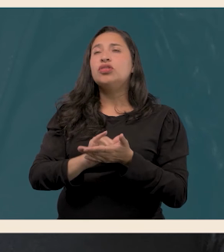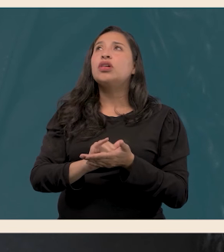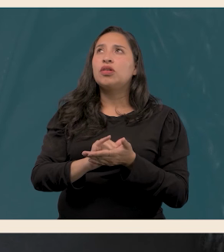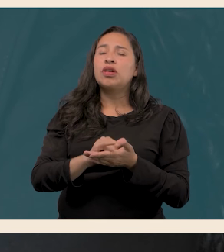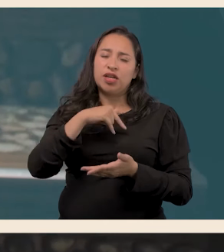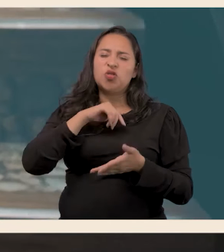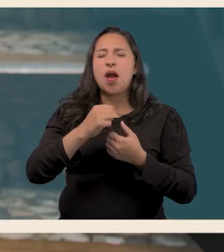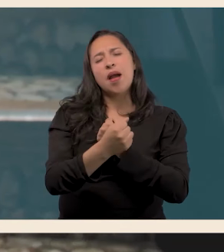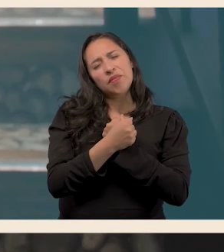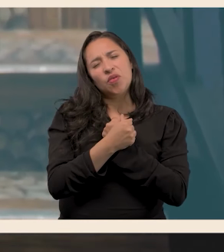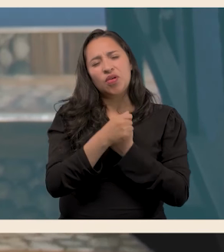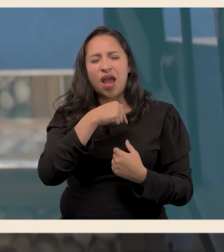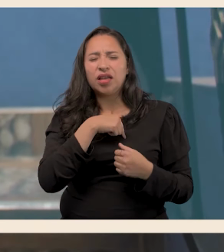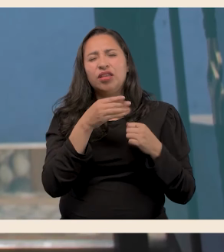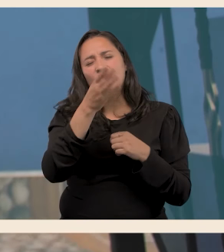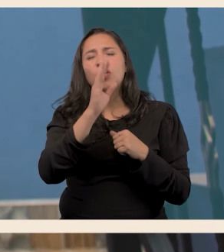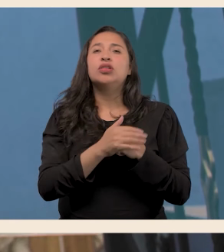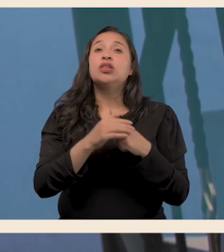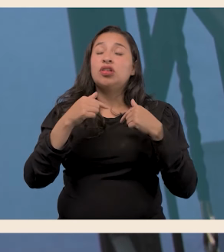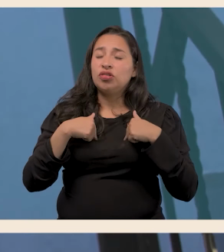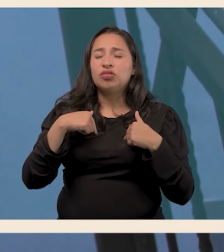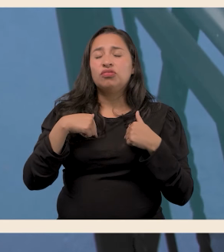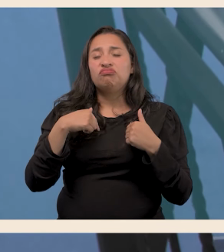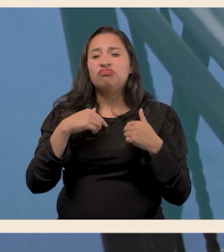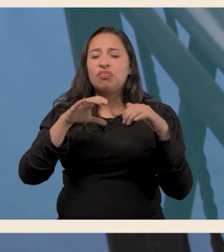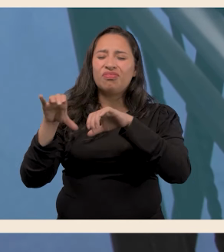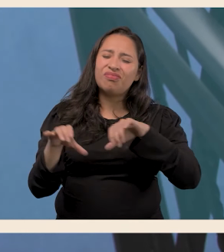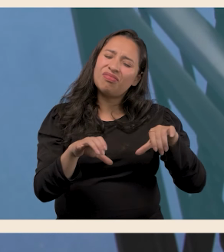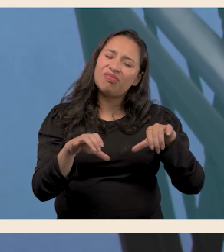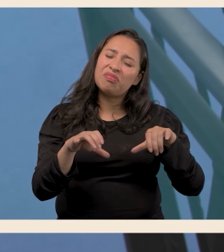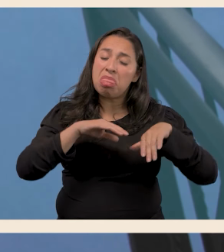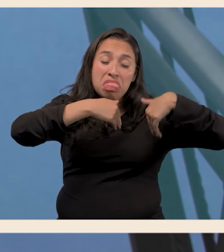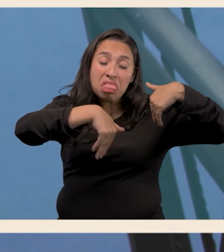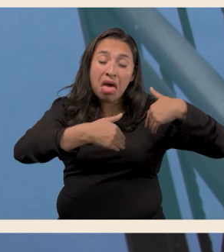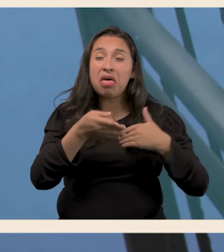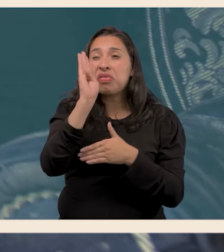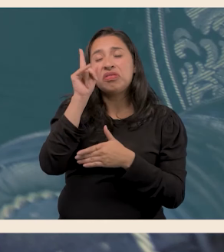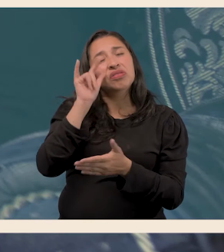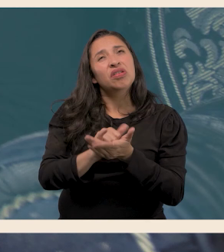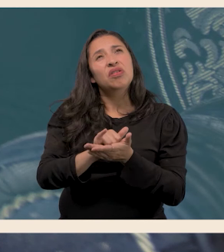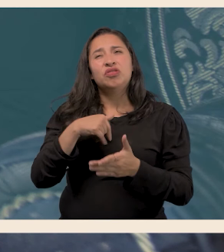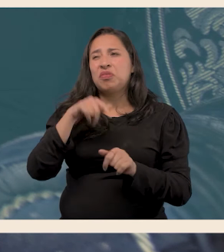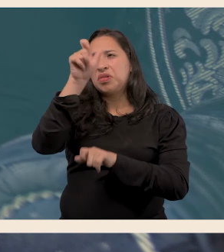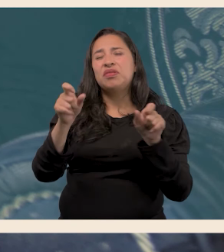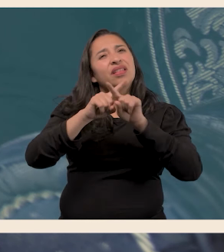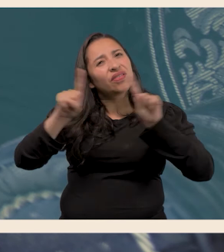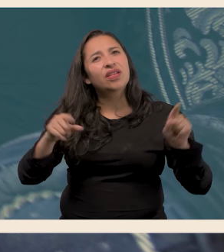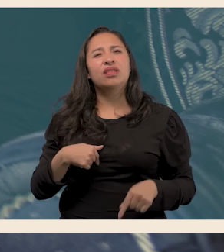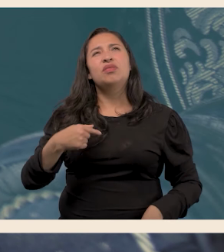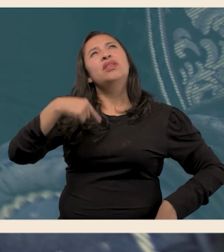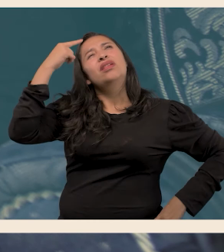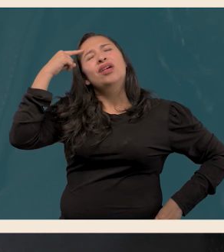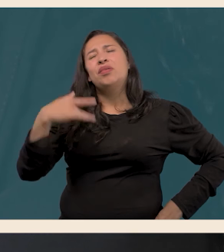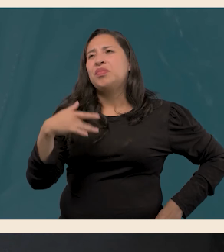pienso que las cosas hubieran sido diferentes. Hubiera sido una persona que hubiera dicho, ¿por qué a mí? ¿Por qué a nosotros? ¿Por qué a mi